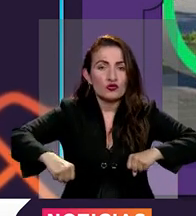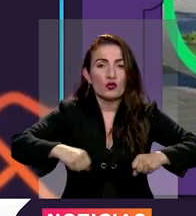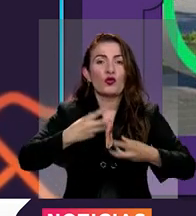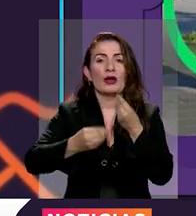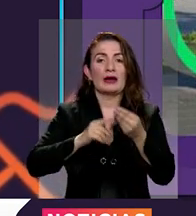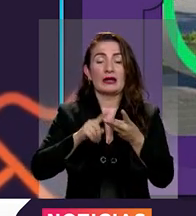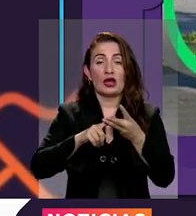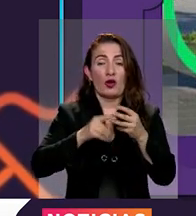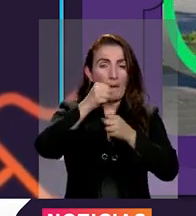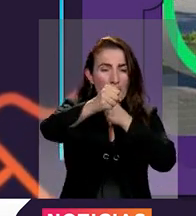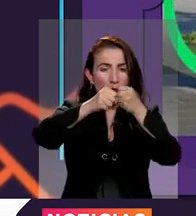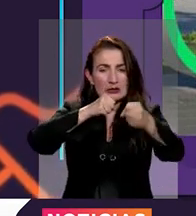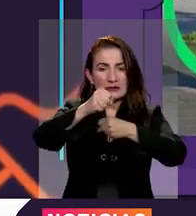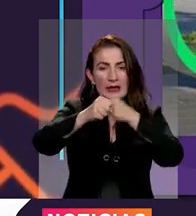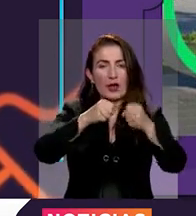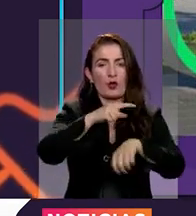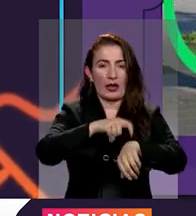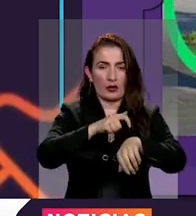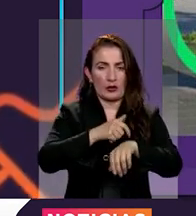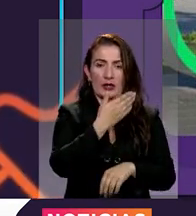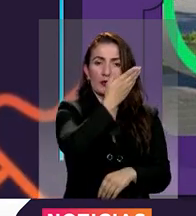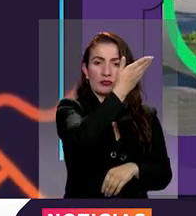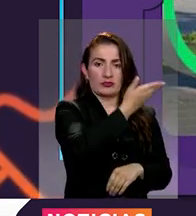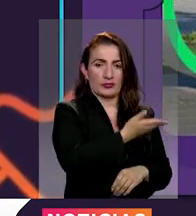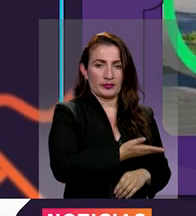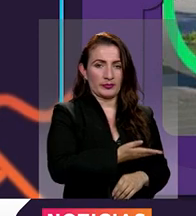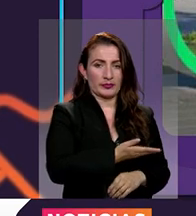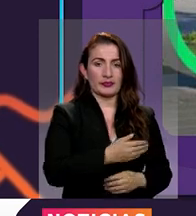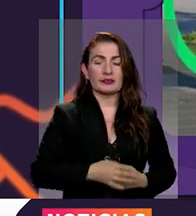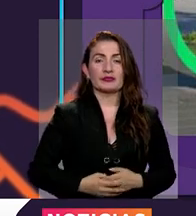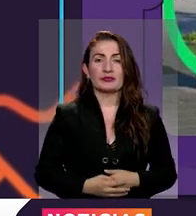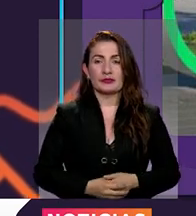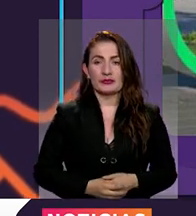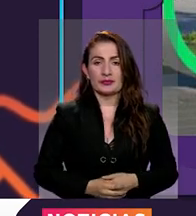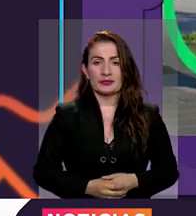en boxeo cerrará la jornada del viernes a las 10 p.m. siempre en horario colombiano.